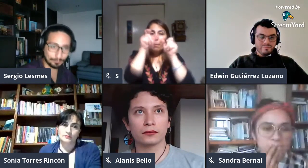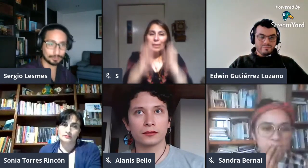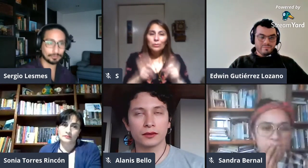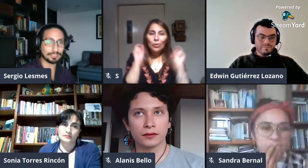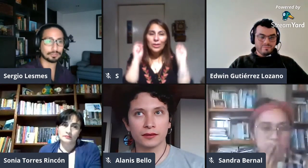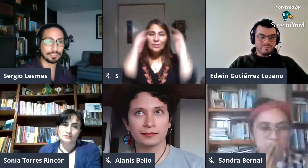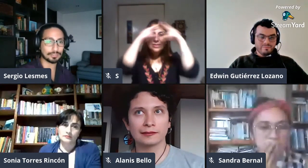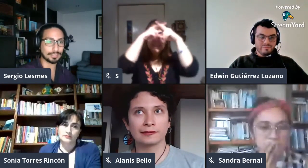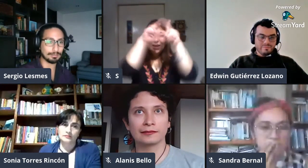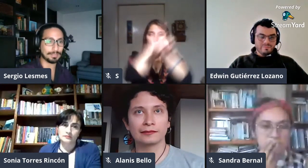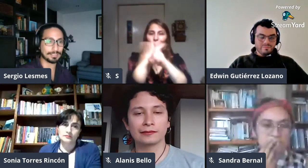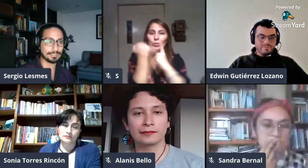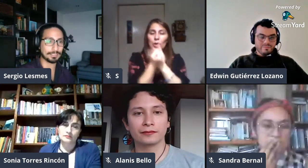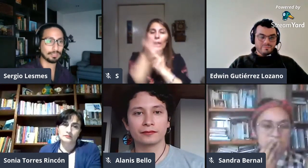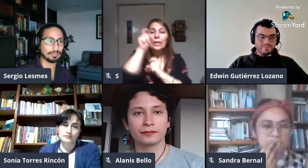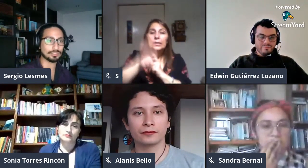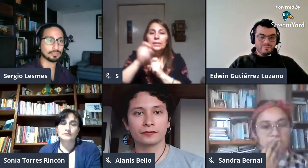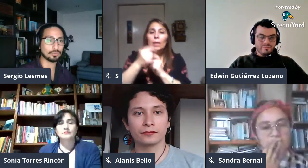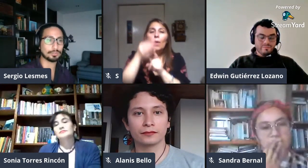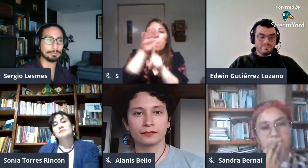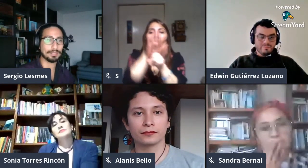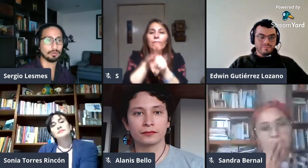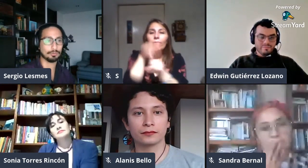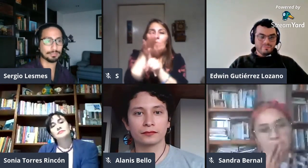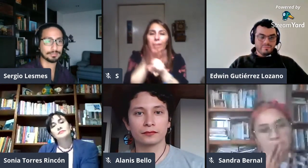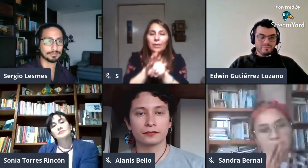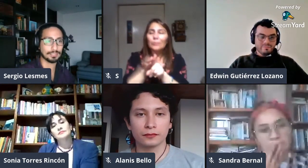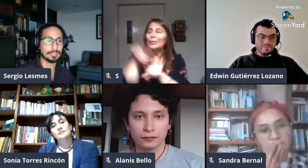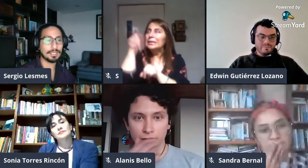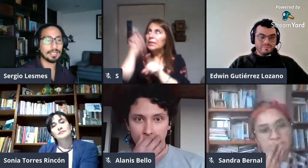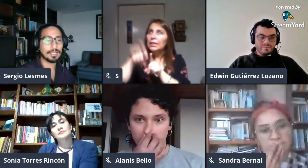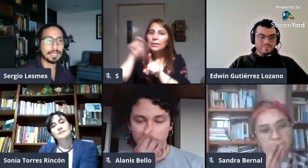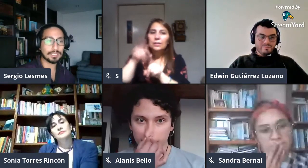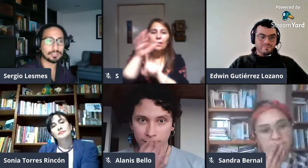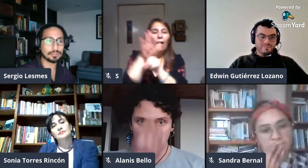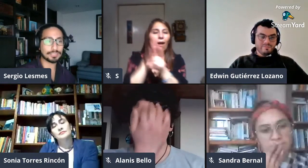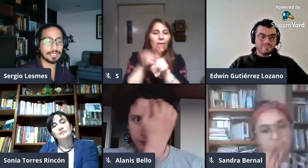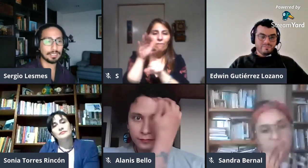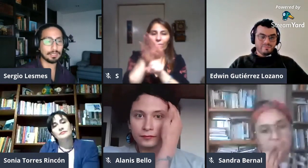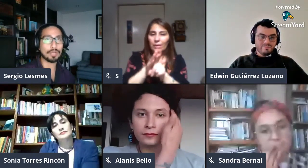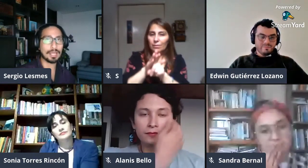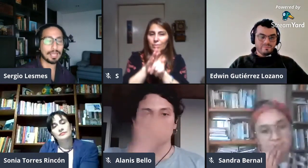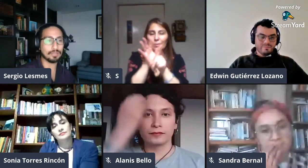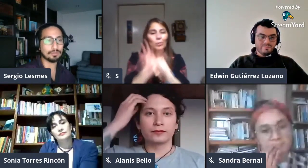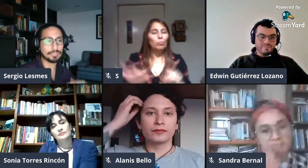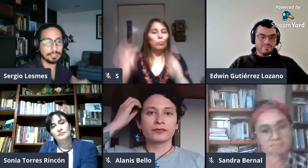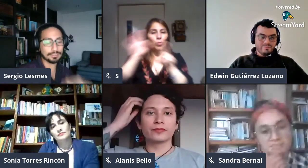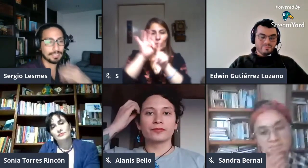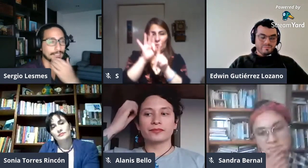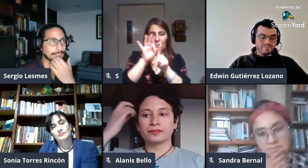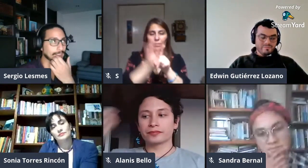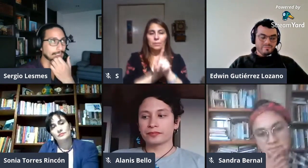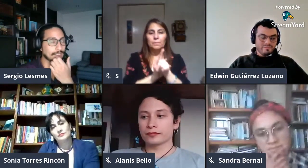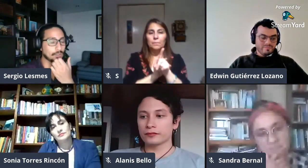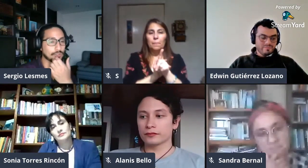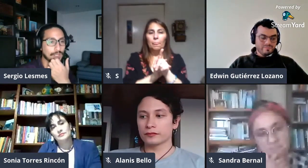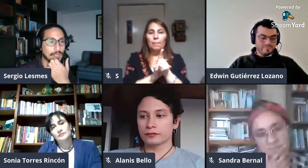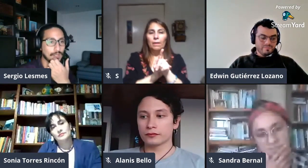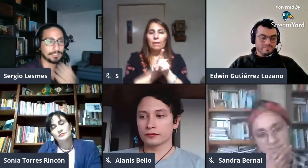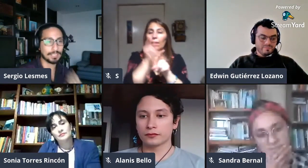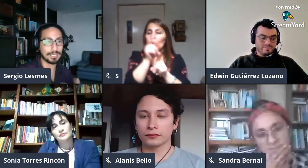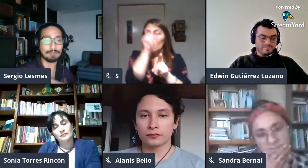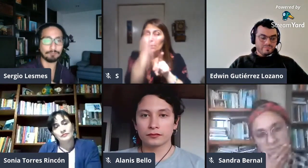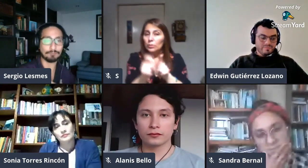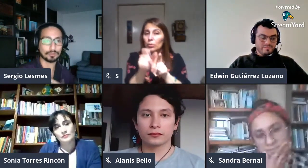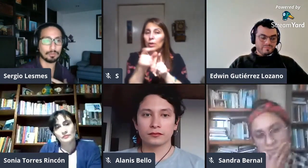necesitamos el afecto, que es otra cosa que me parece que un discurso hipereconomicista ha hecho y ha horadado y ha